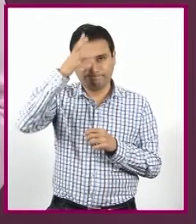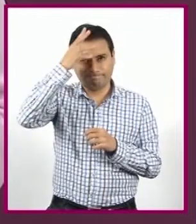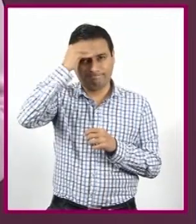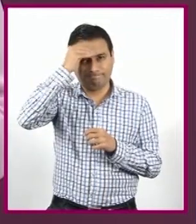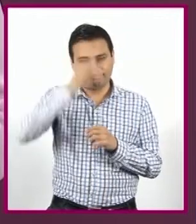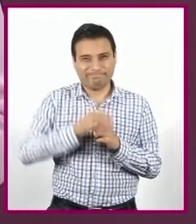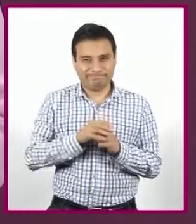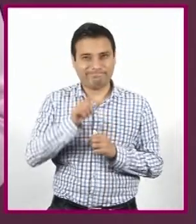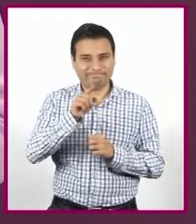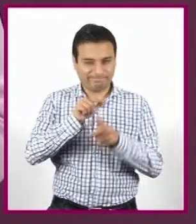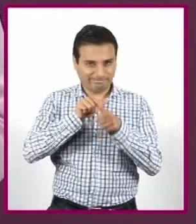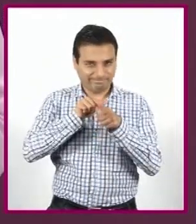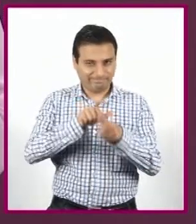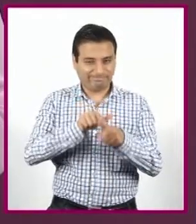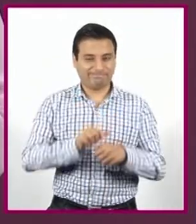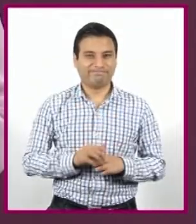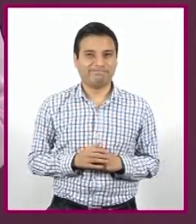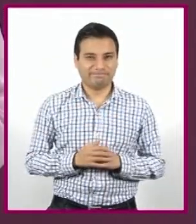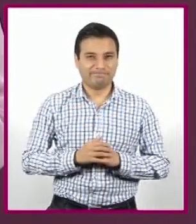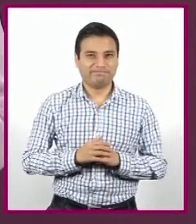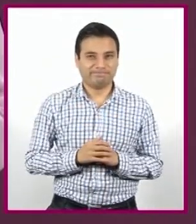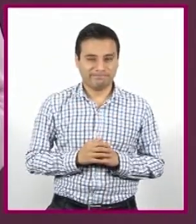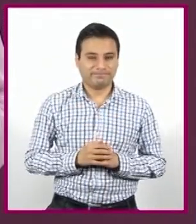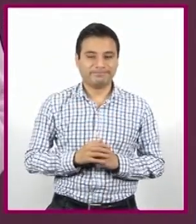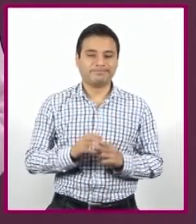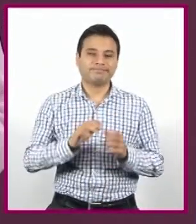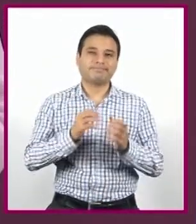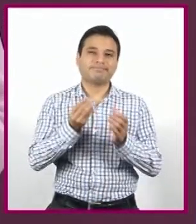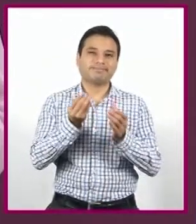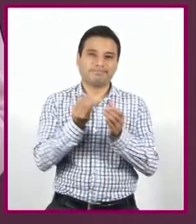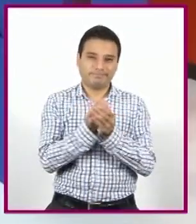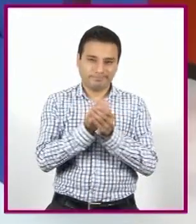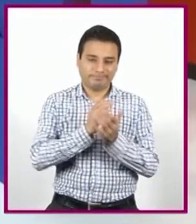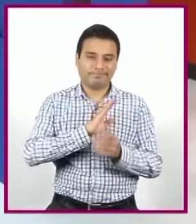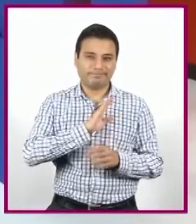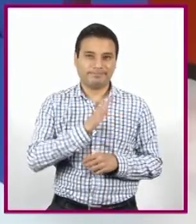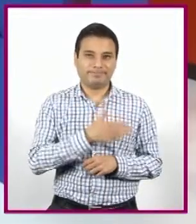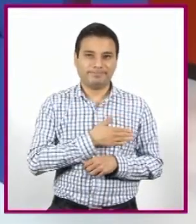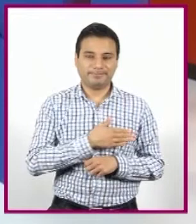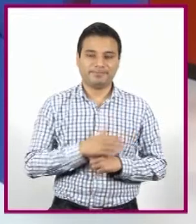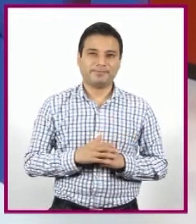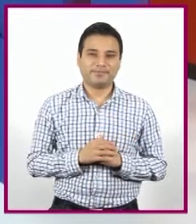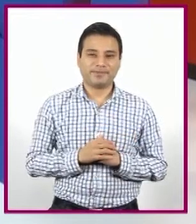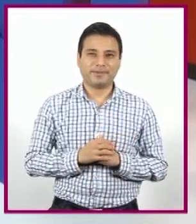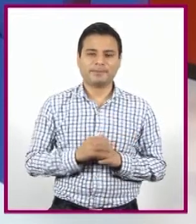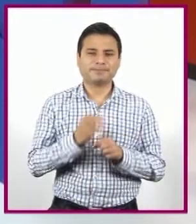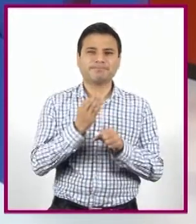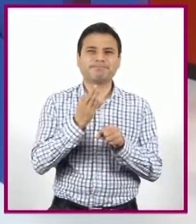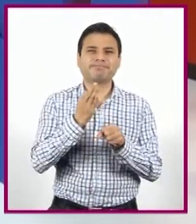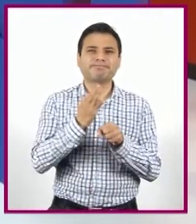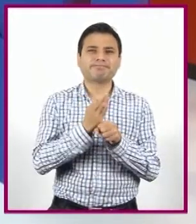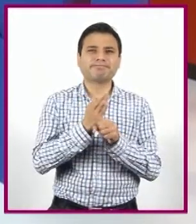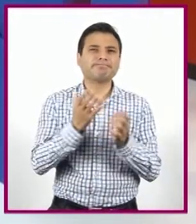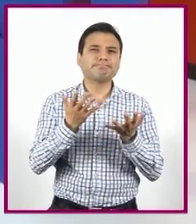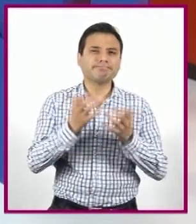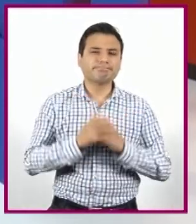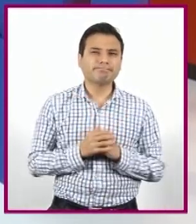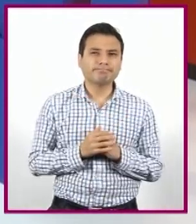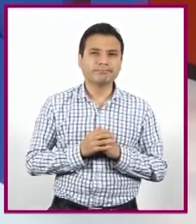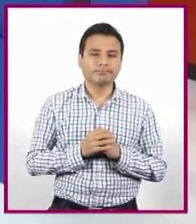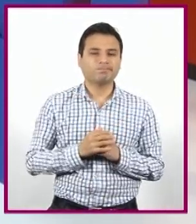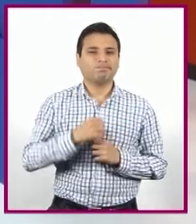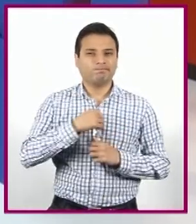sus aprendizajes y conocimientos de la asignatura Lengua Materna. En esta ocasión estaré a cargo de trabajar